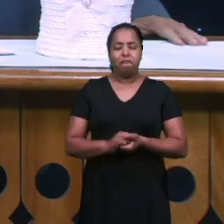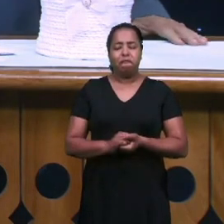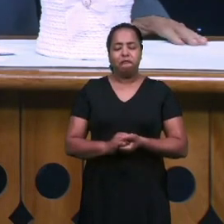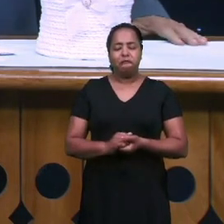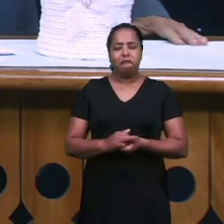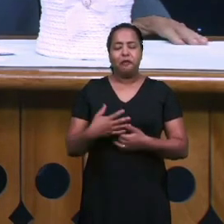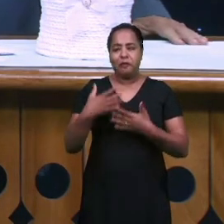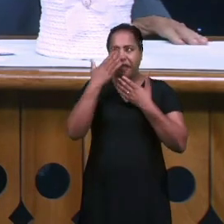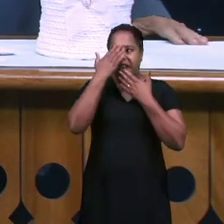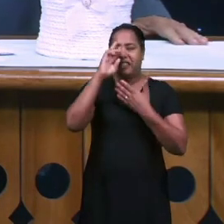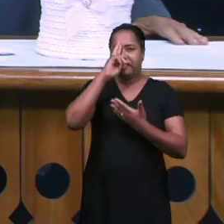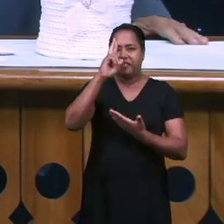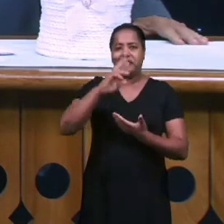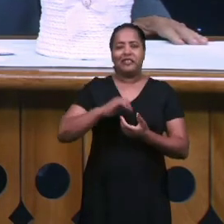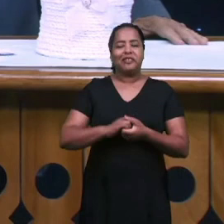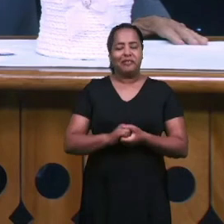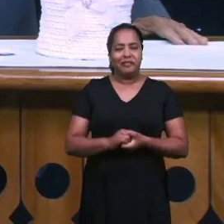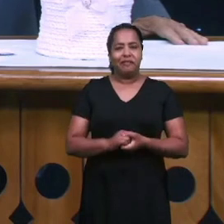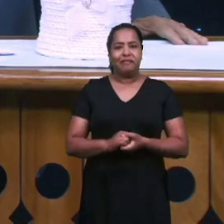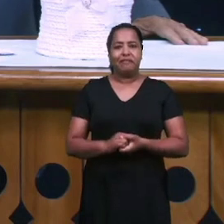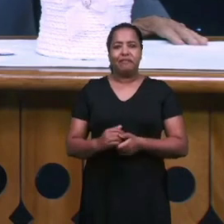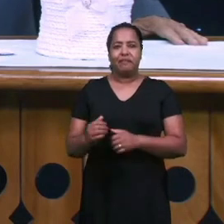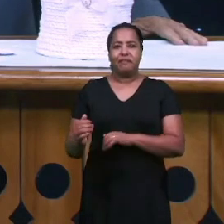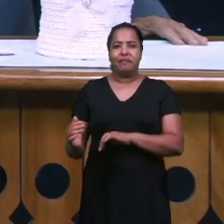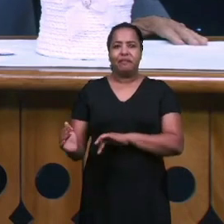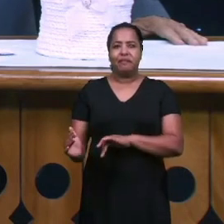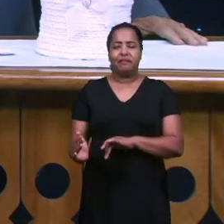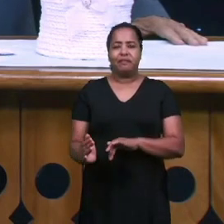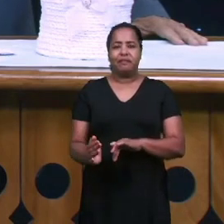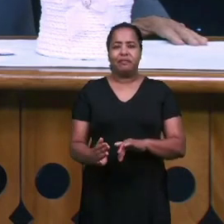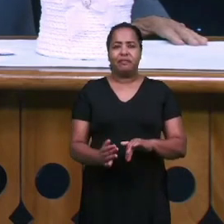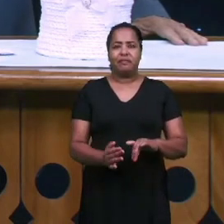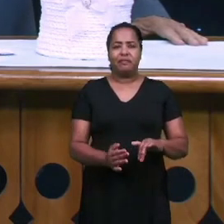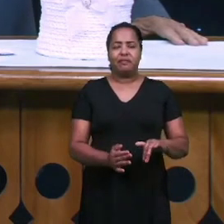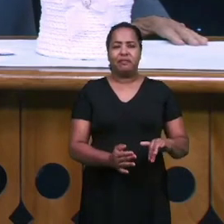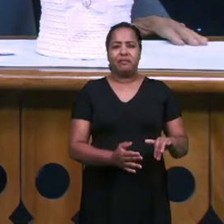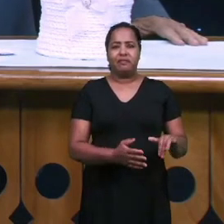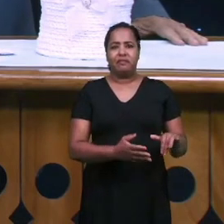Victorias por los beneficios. Puede glorificar.